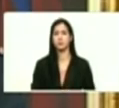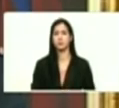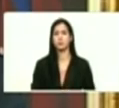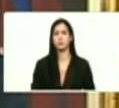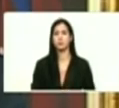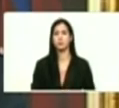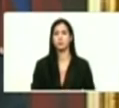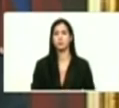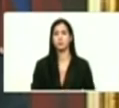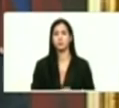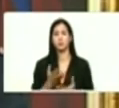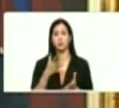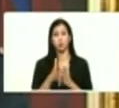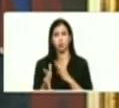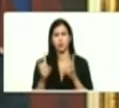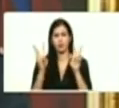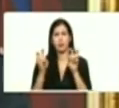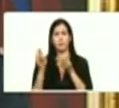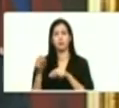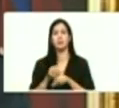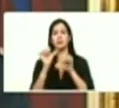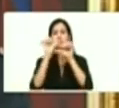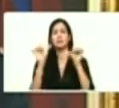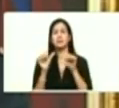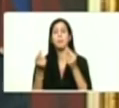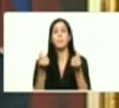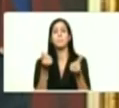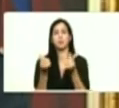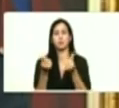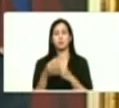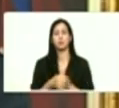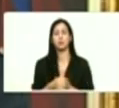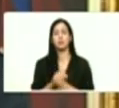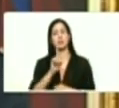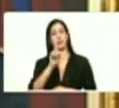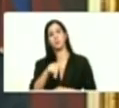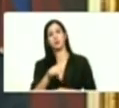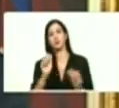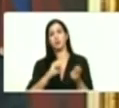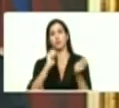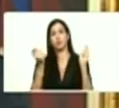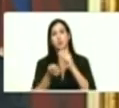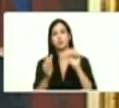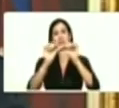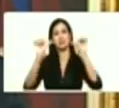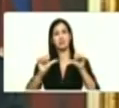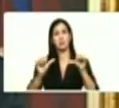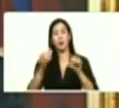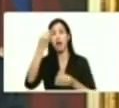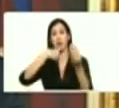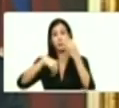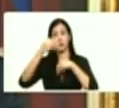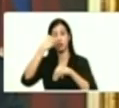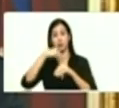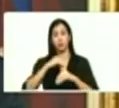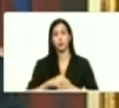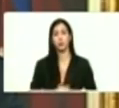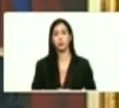para este caso del sistema de precios y de la transformación del sistema de alimentación